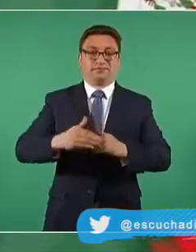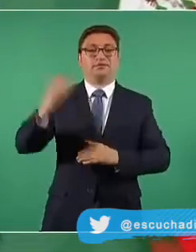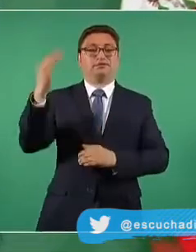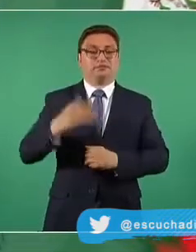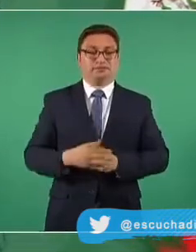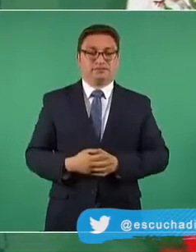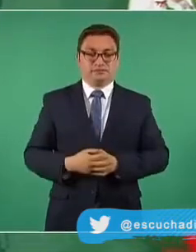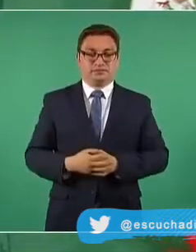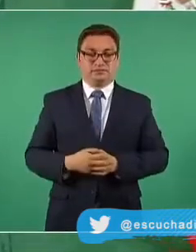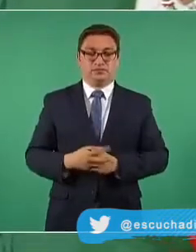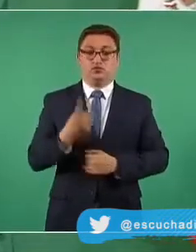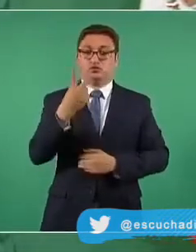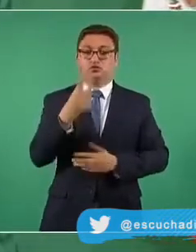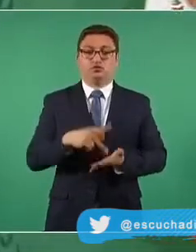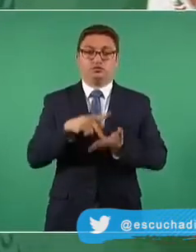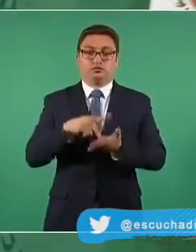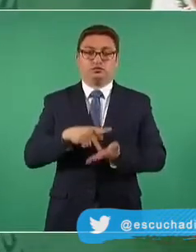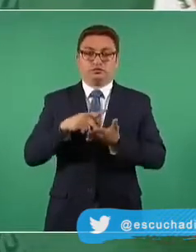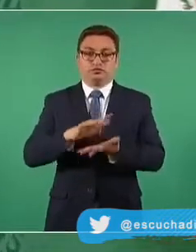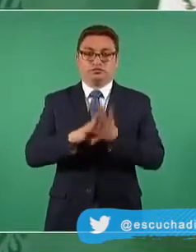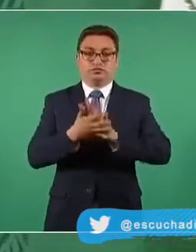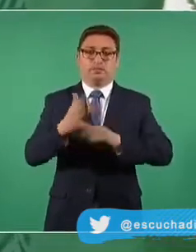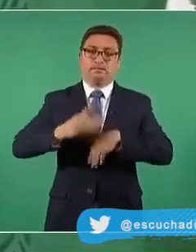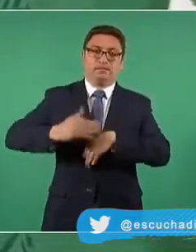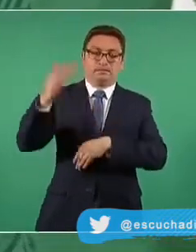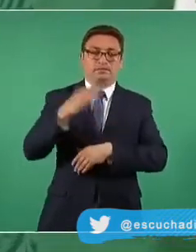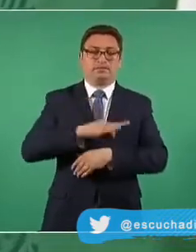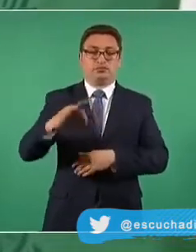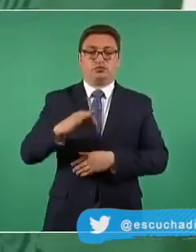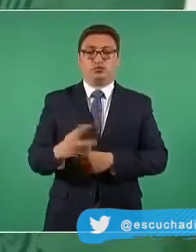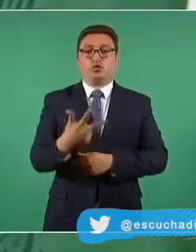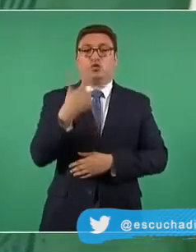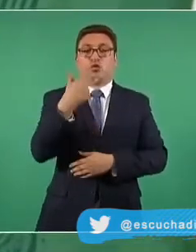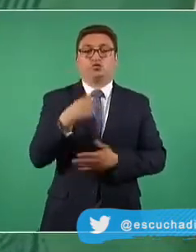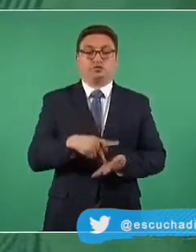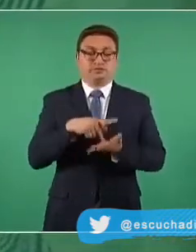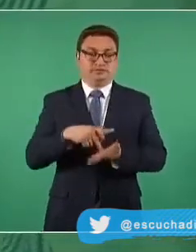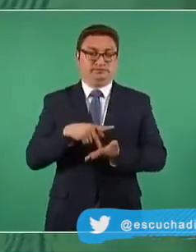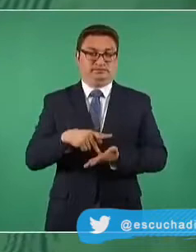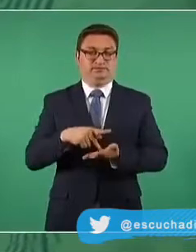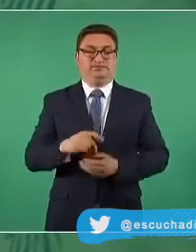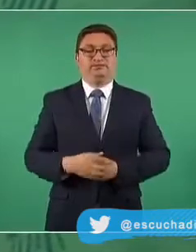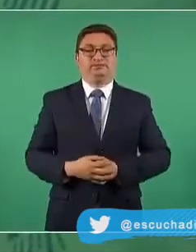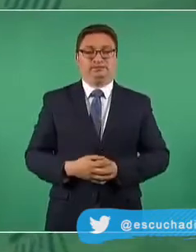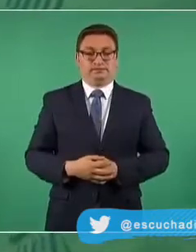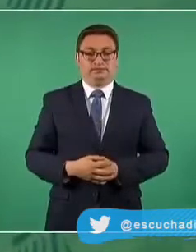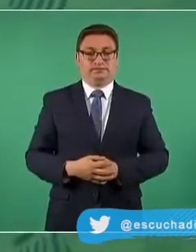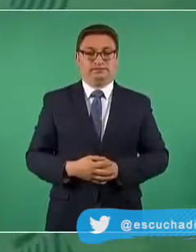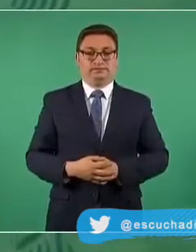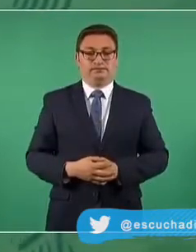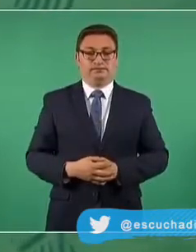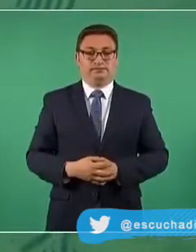para 2 kilos más, para 8 kilos. Esa es